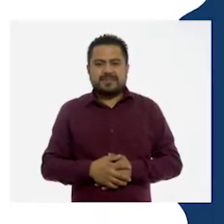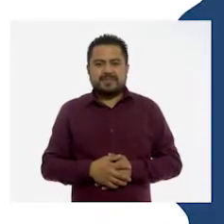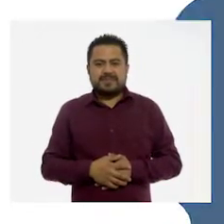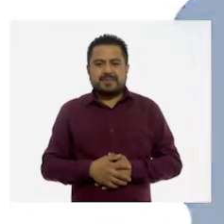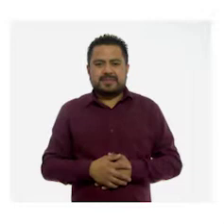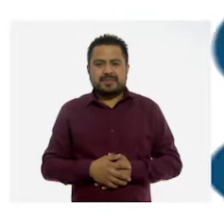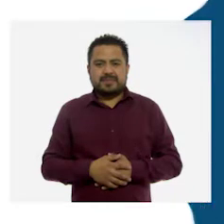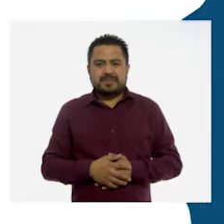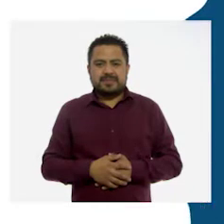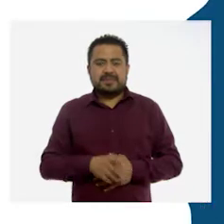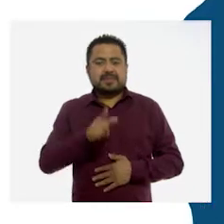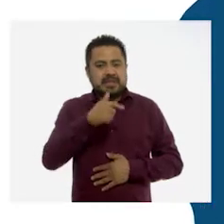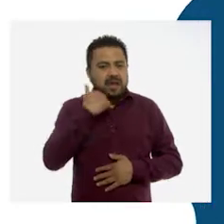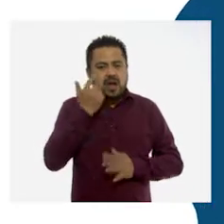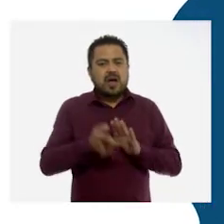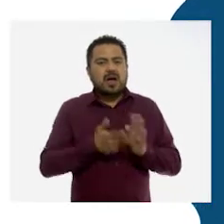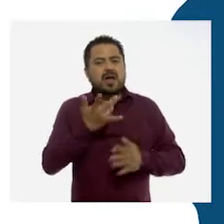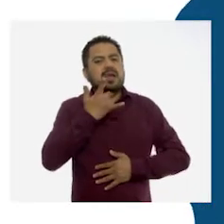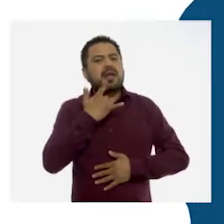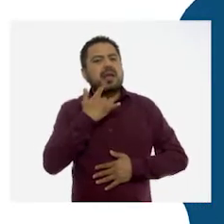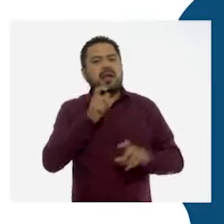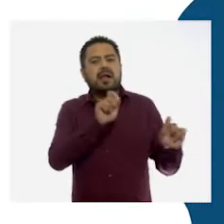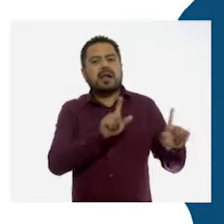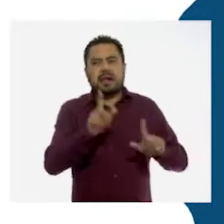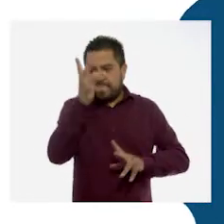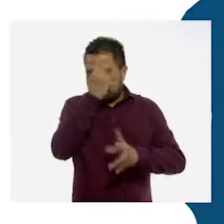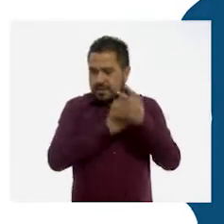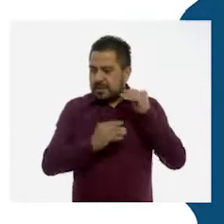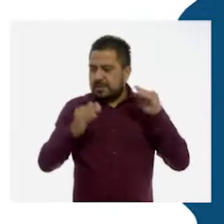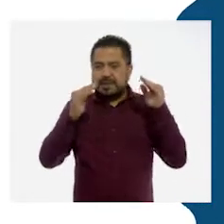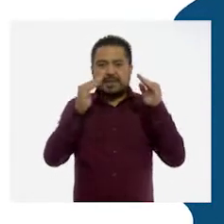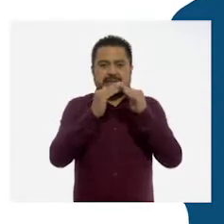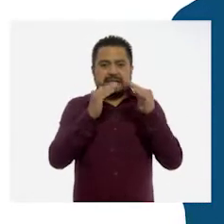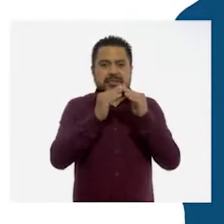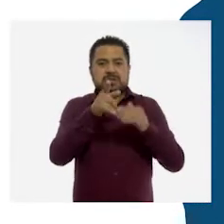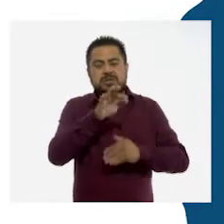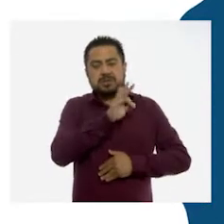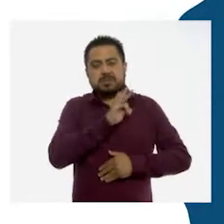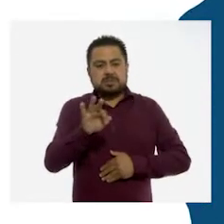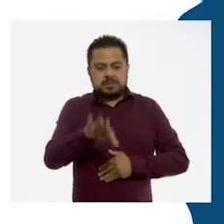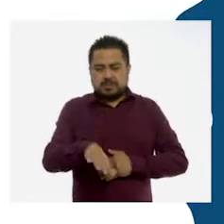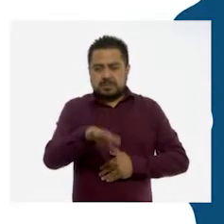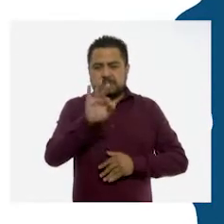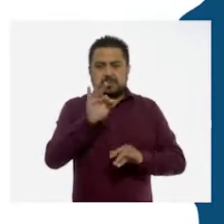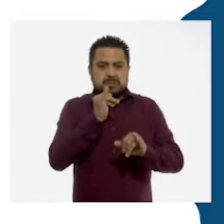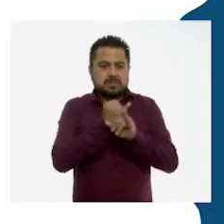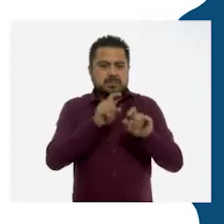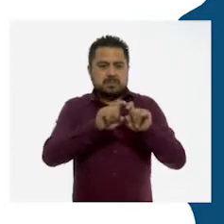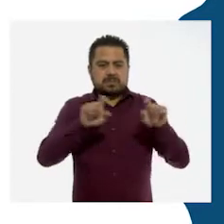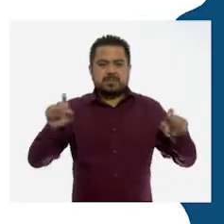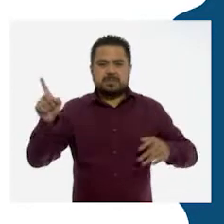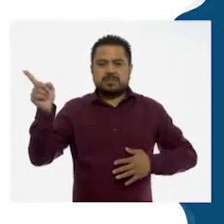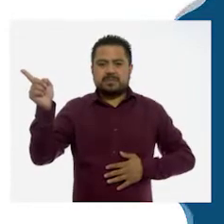conalitech.cep.gov.mx. Si quieres volver a ver los programas de Aprende en Casa, los puedes encontrar en la siguiente